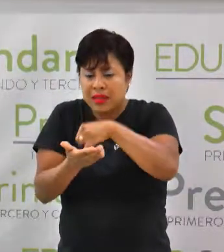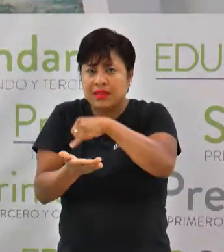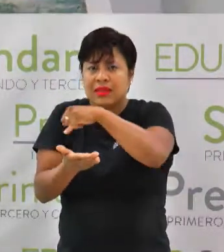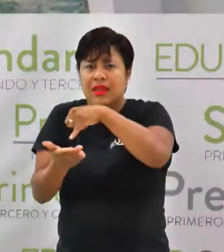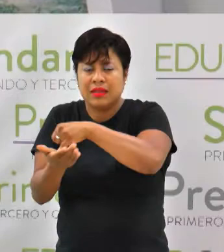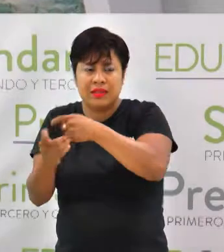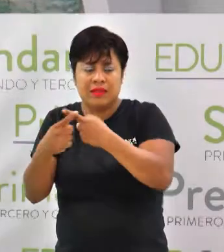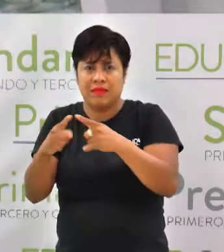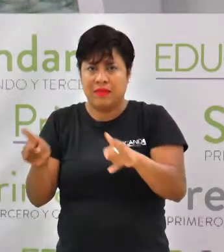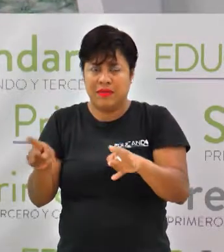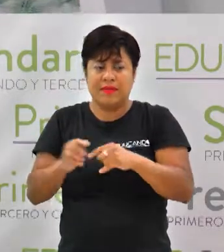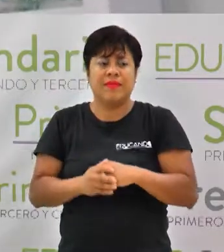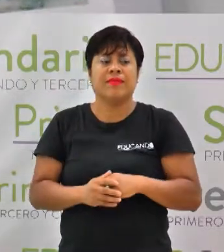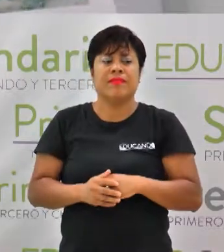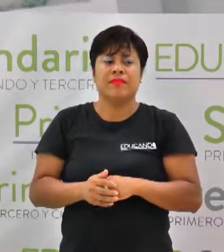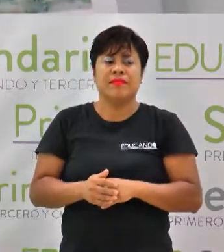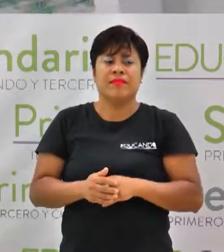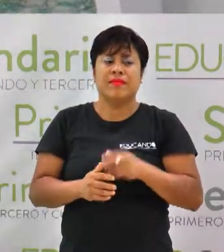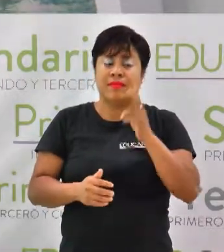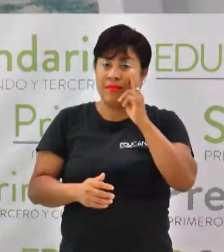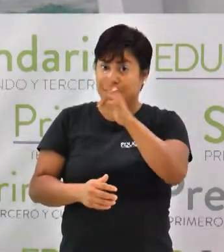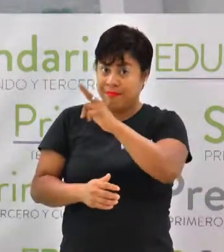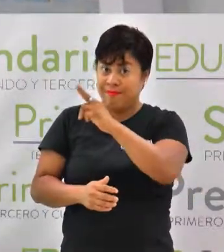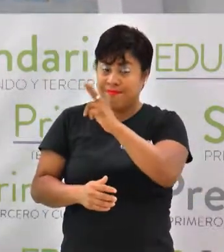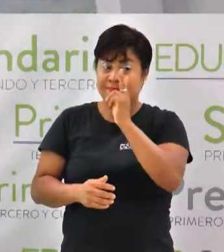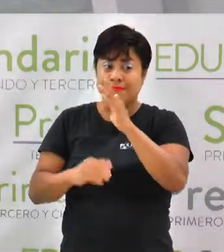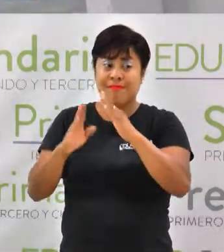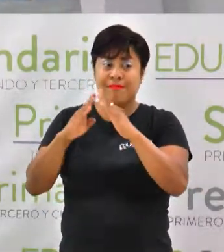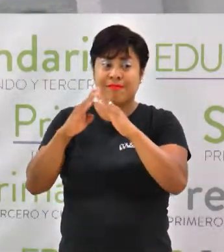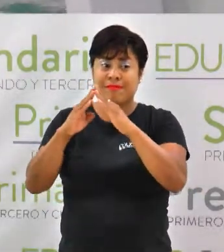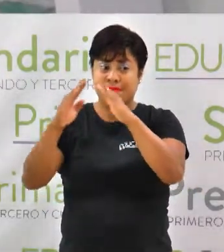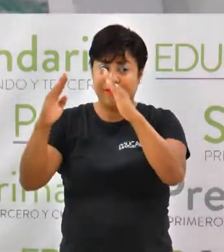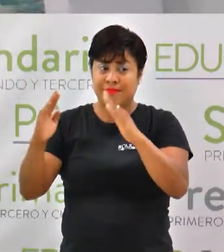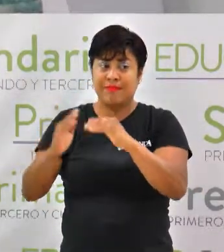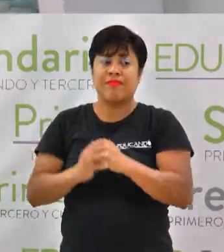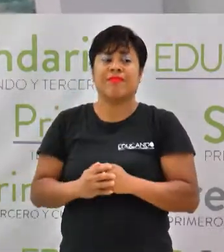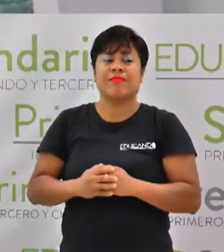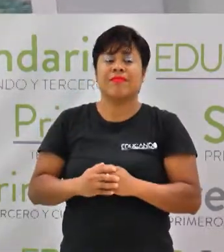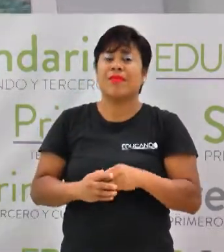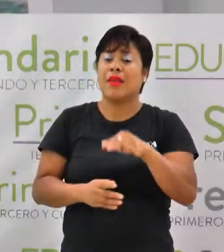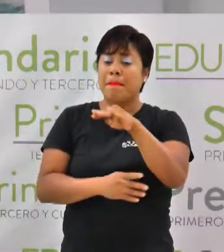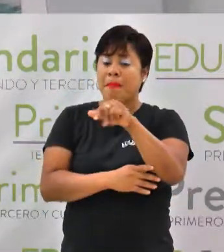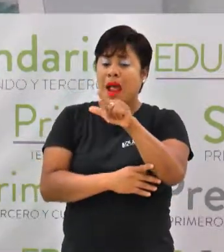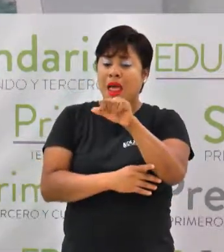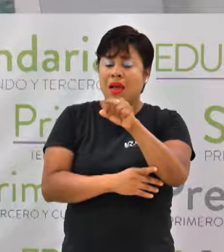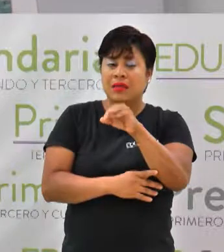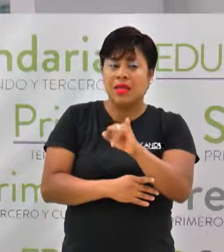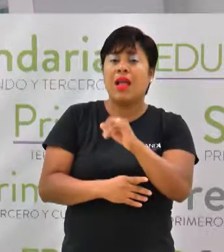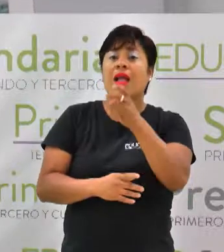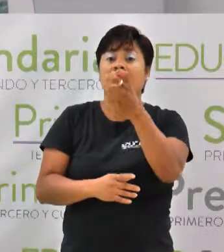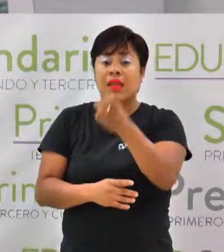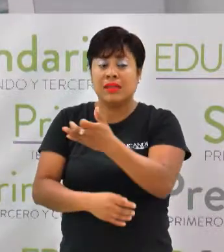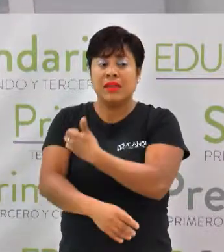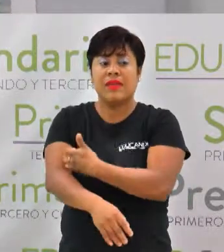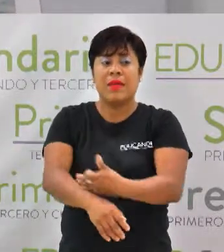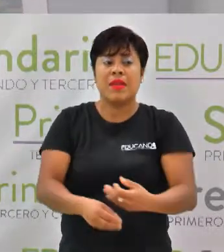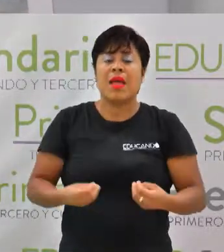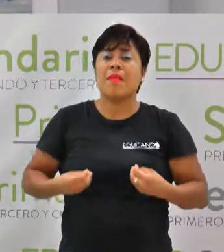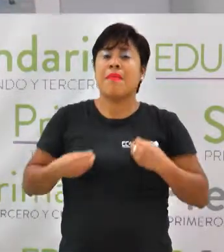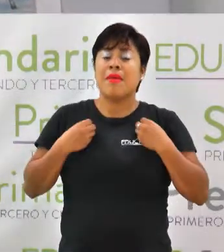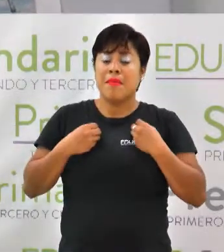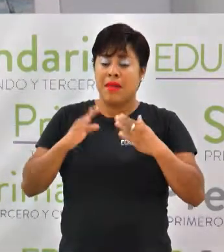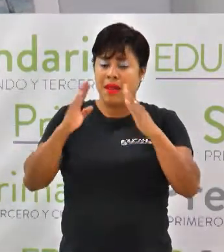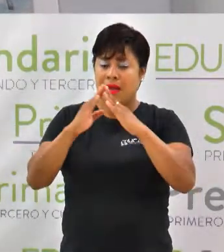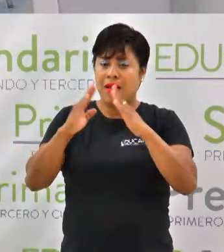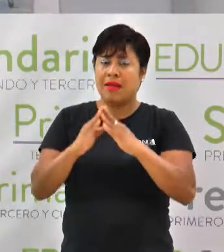lago Titicaca. ¿Ya observamos las chozas? Bien, en Malasia, esta familia